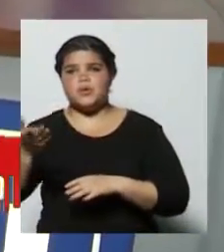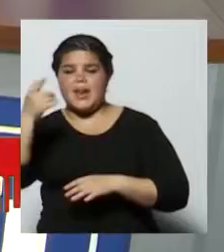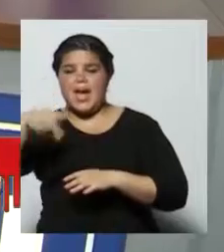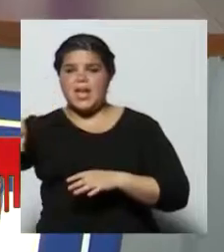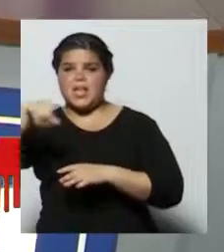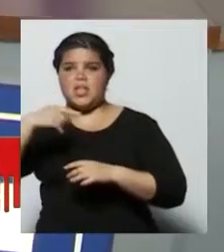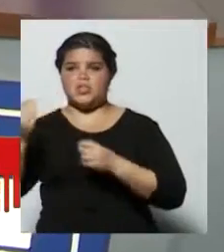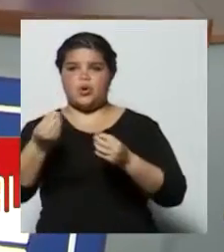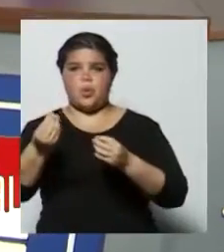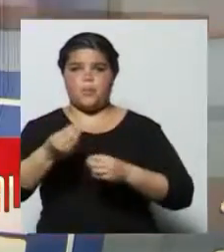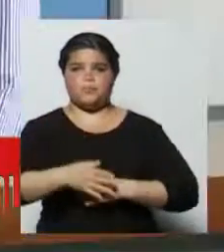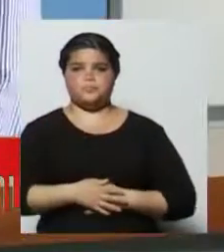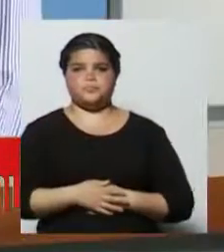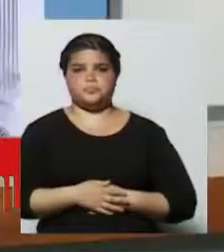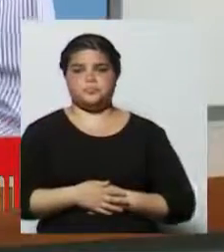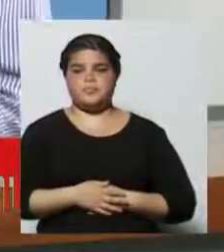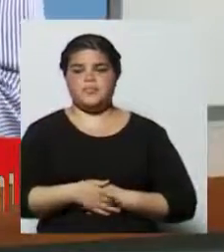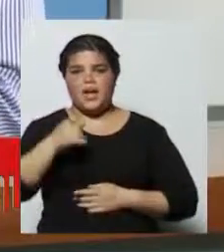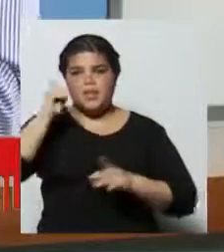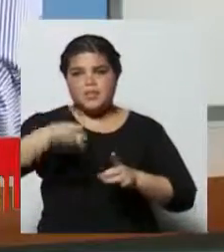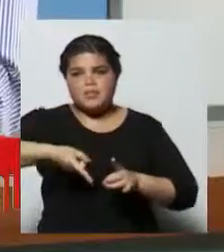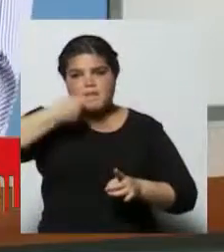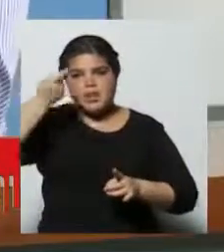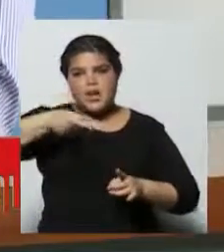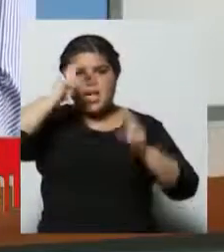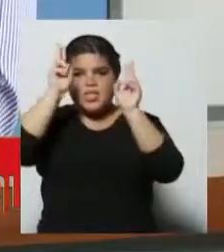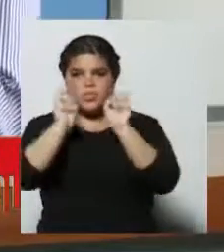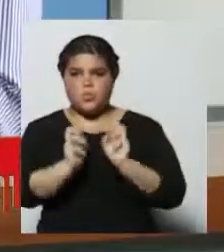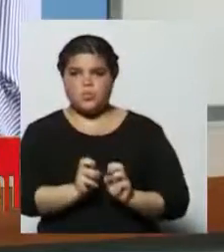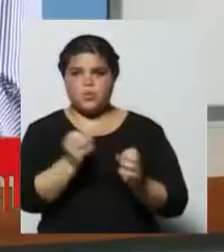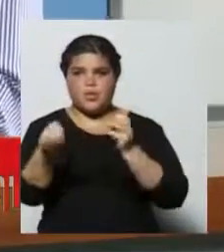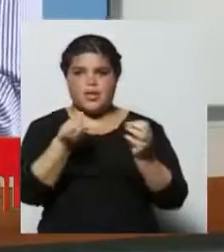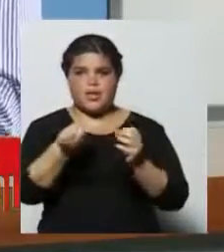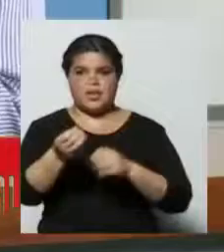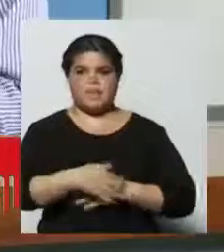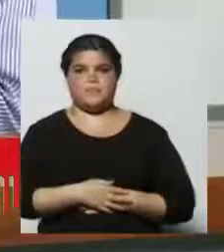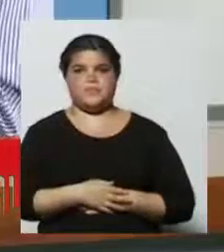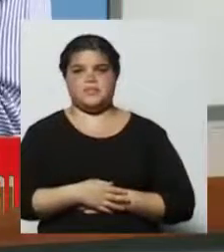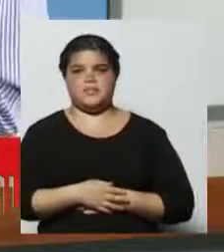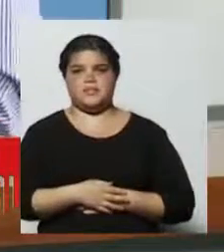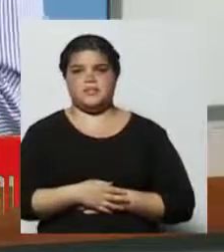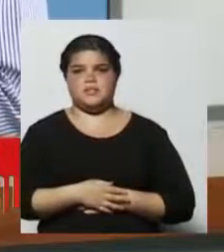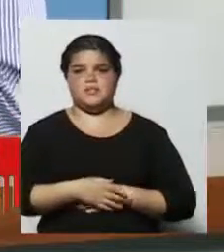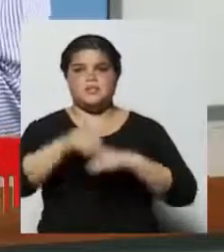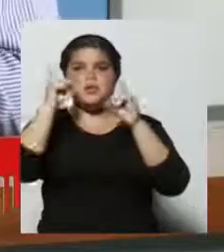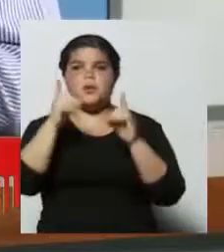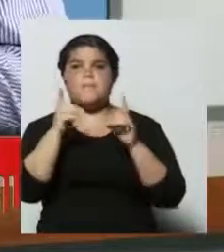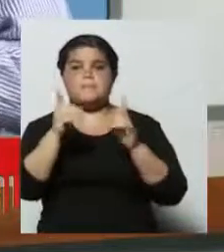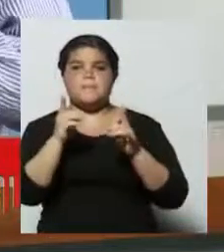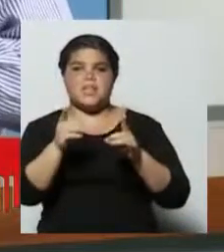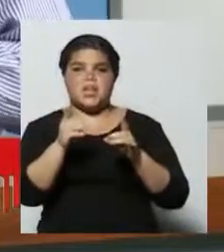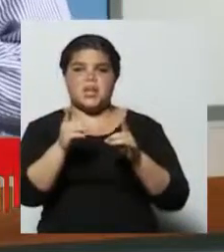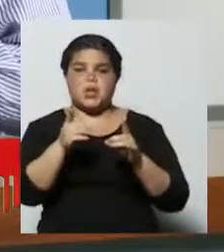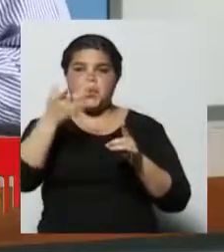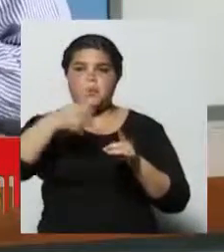me parece el punto más interesante del estudio, porque hace un análisis en términos de cómo se ha redistribuido ese subsidio, ¿no? Si